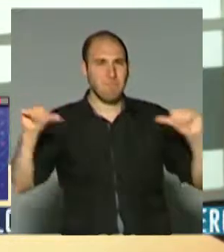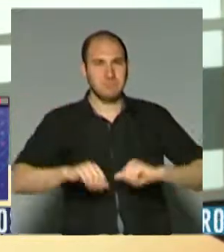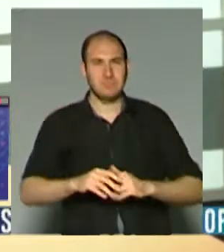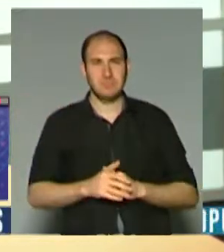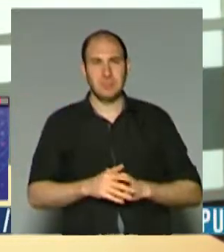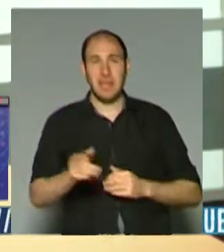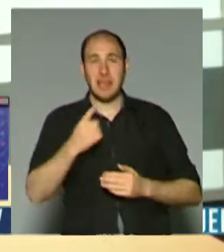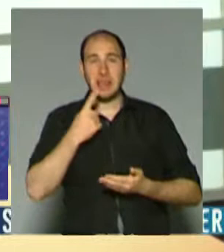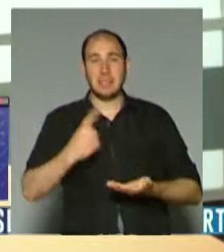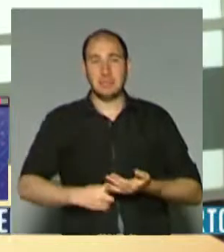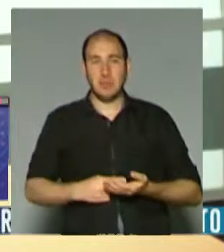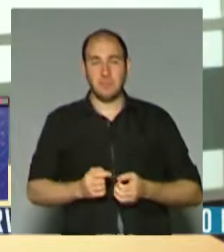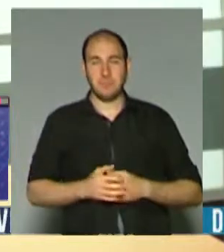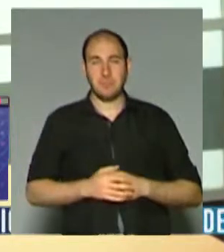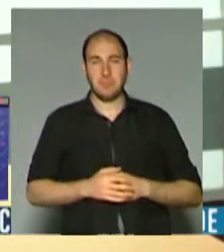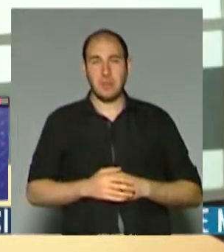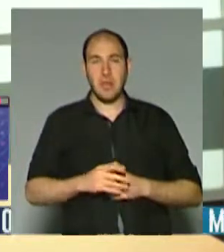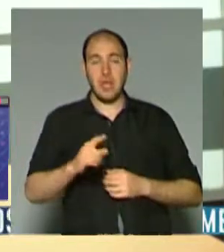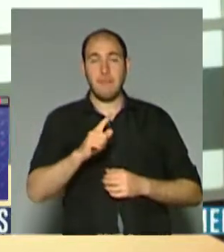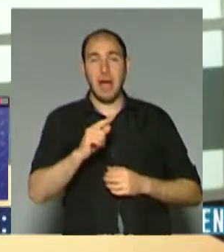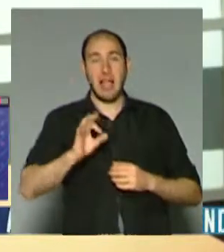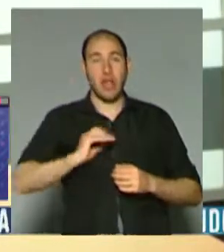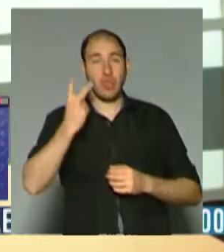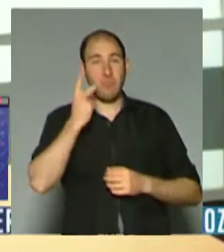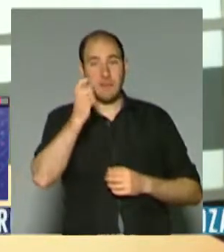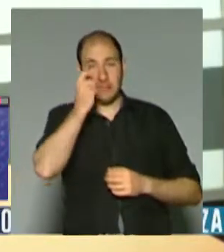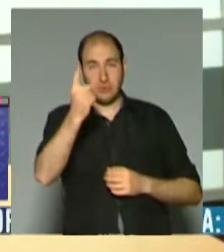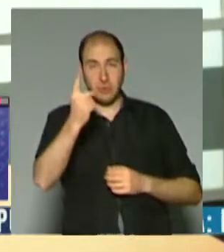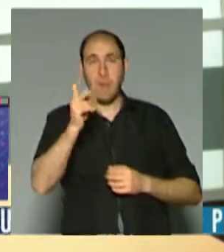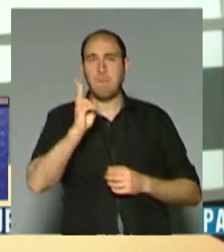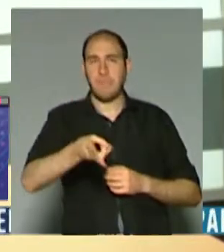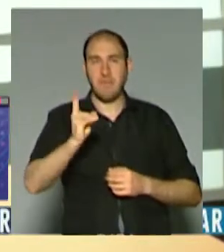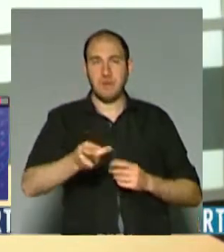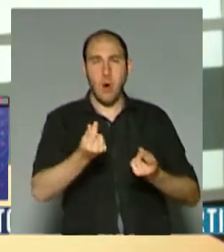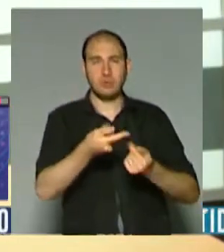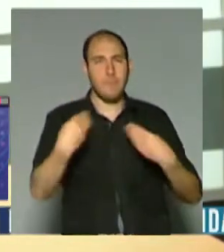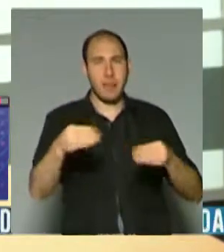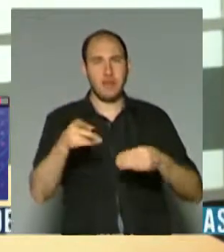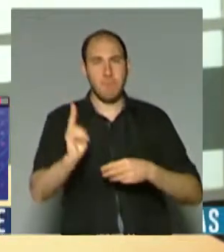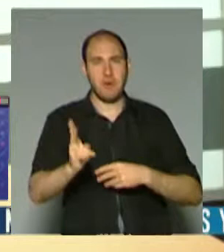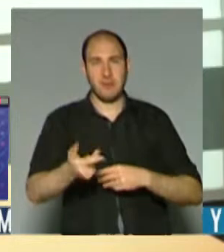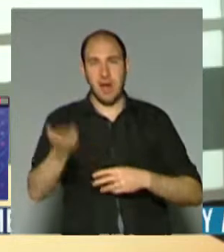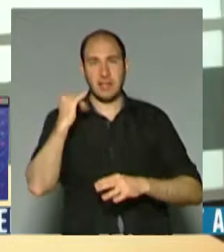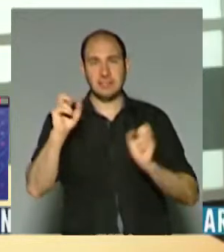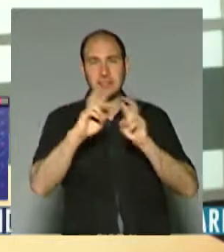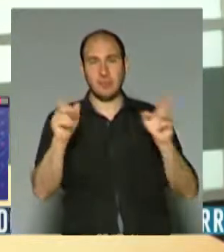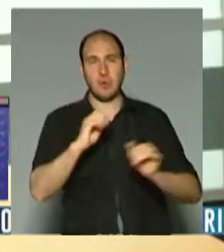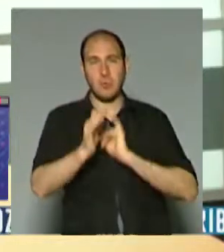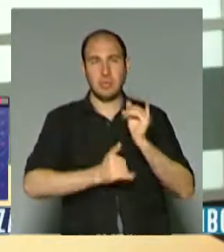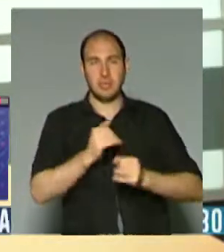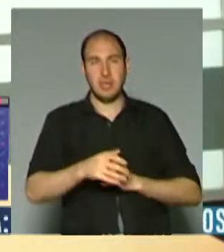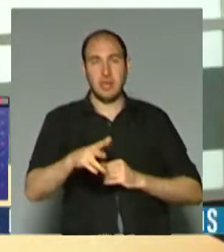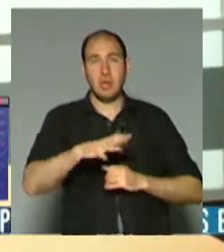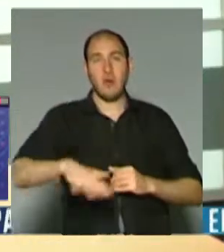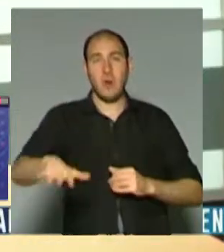cierto es que ha tomado esta resolución de que en el 2021 se prohíba el uso de plásticos. Y lo decíamos recién en los títulos, ¿no? Hay